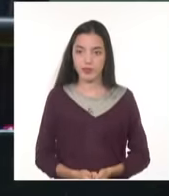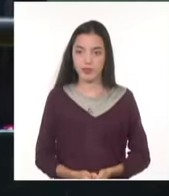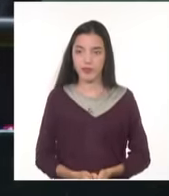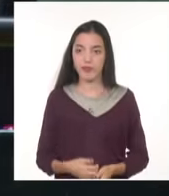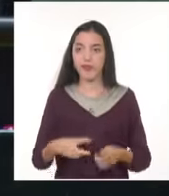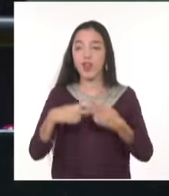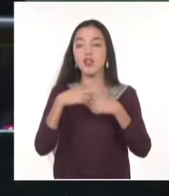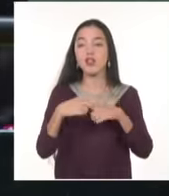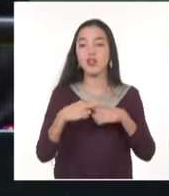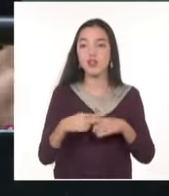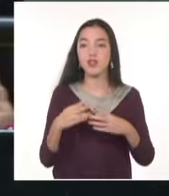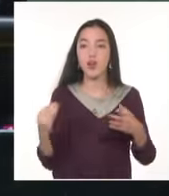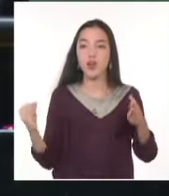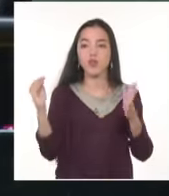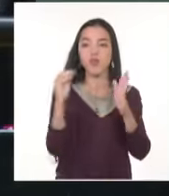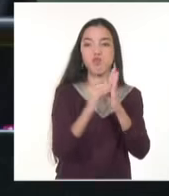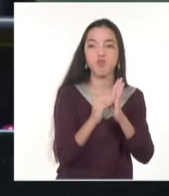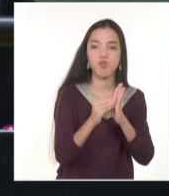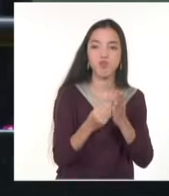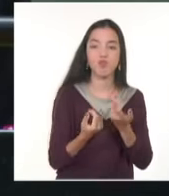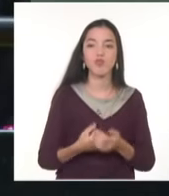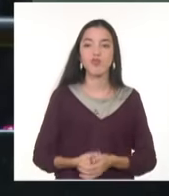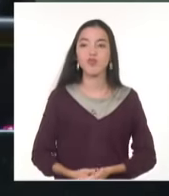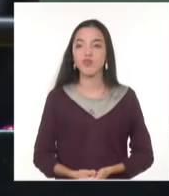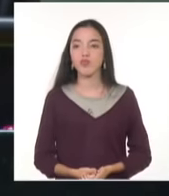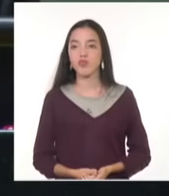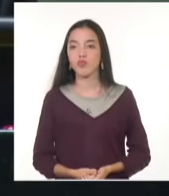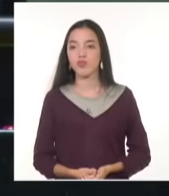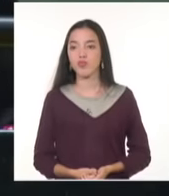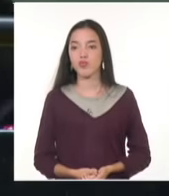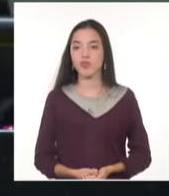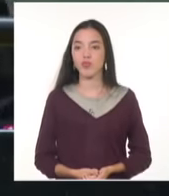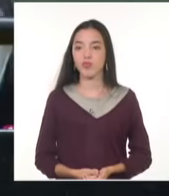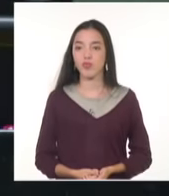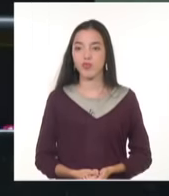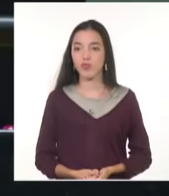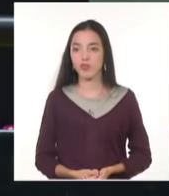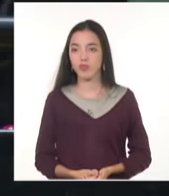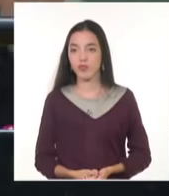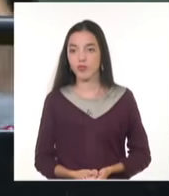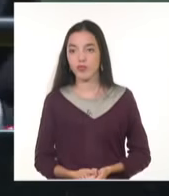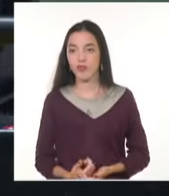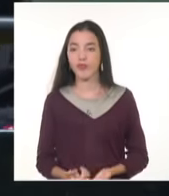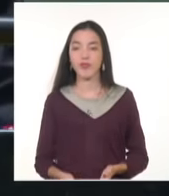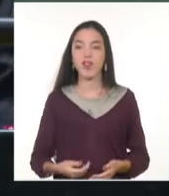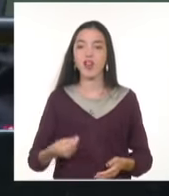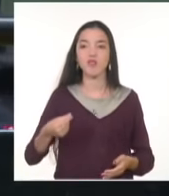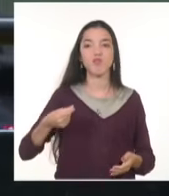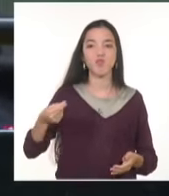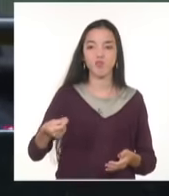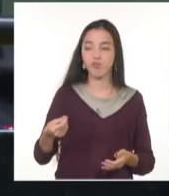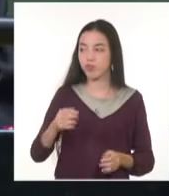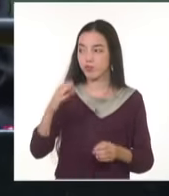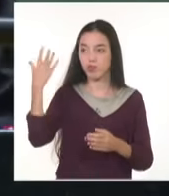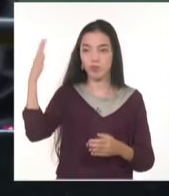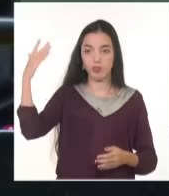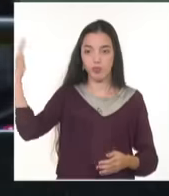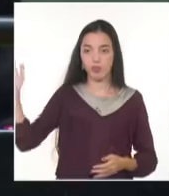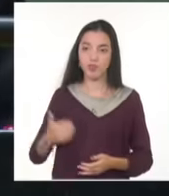que incluir inevitablemente la condonación de la deuda externa, ya